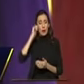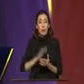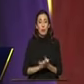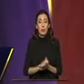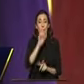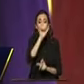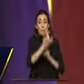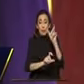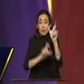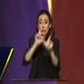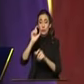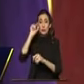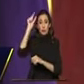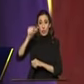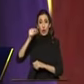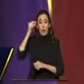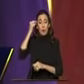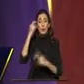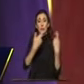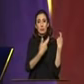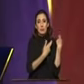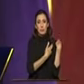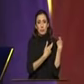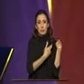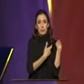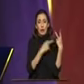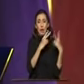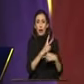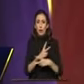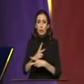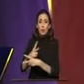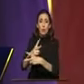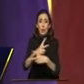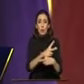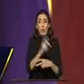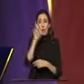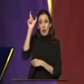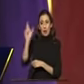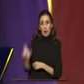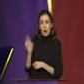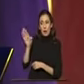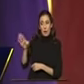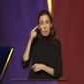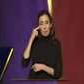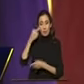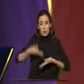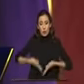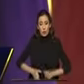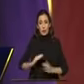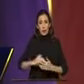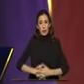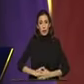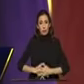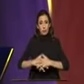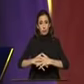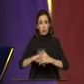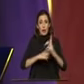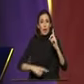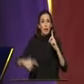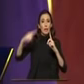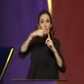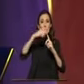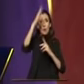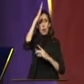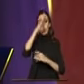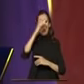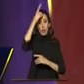Ciudadanía y gobiernos responsables a cuidar al ser humano desde la concepción hasta cuando Dios